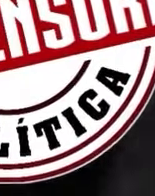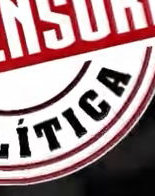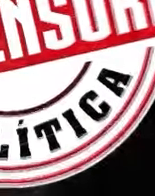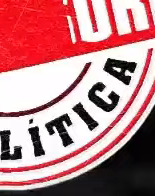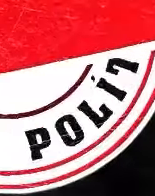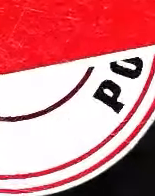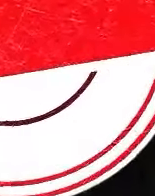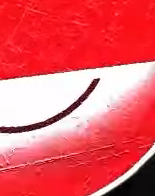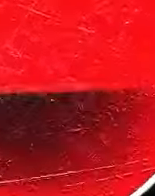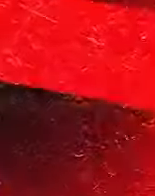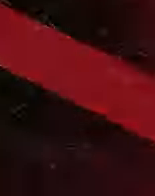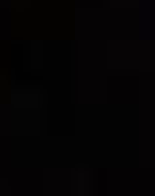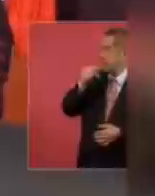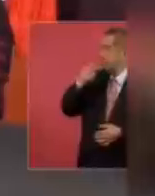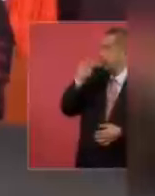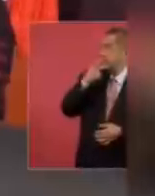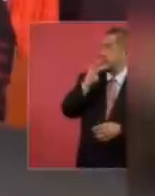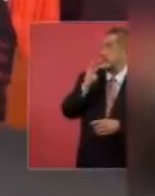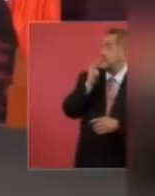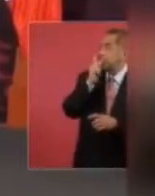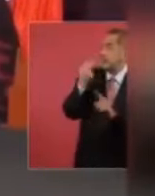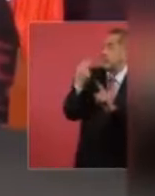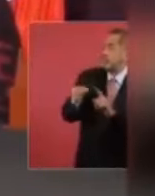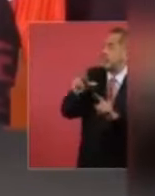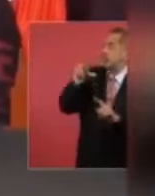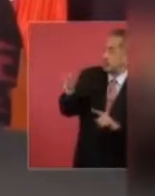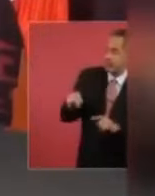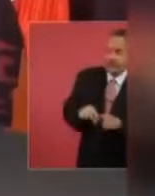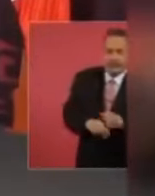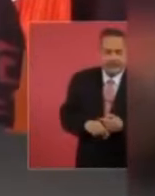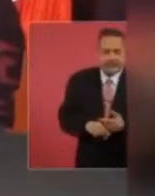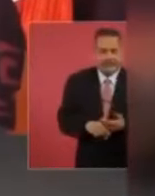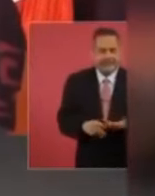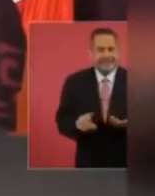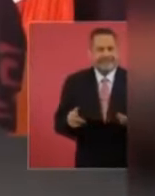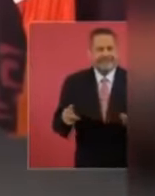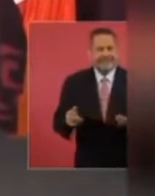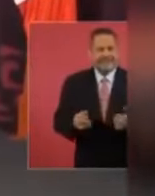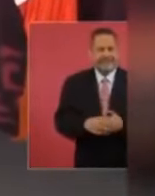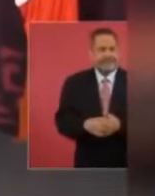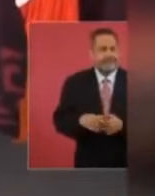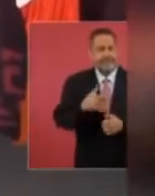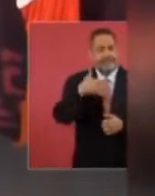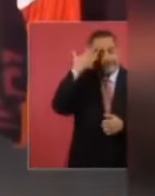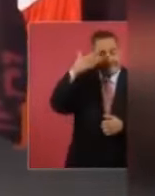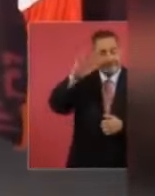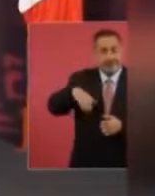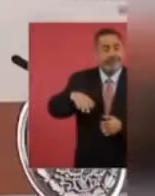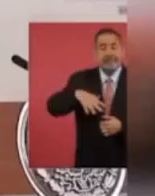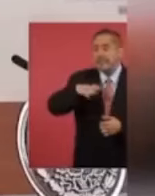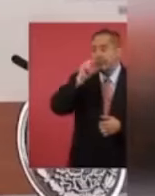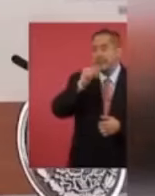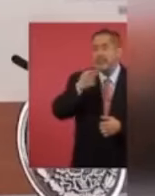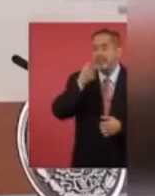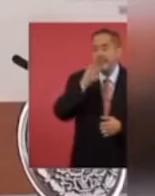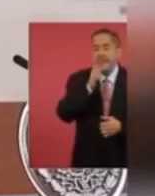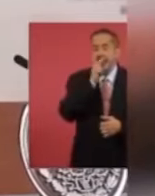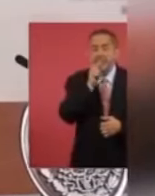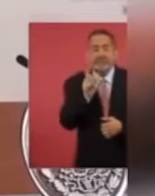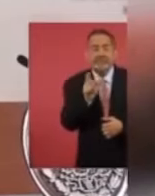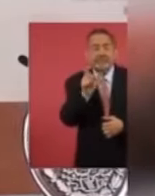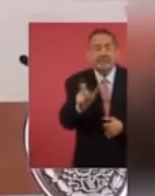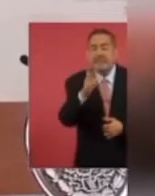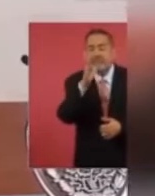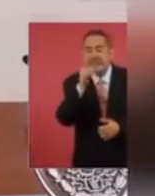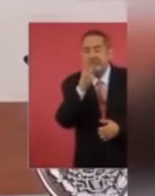México Pues bueno mis amigos Vámonos directo con la información porque esta información es urgente que